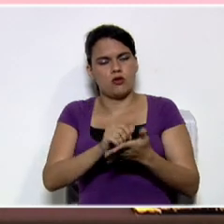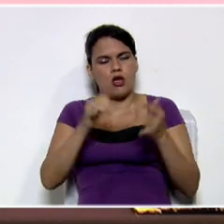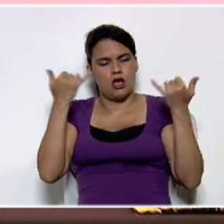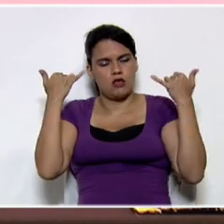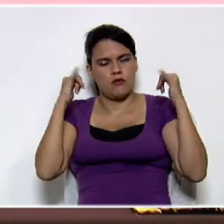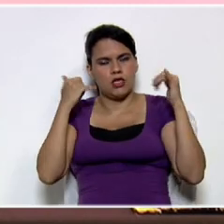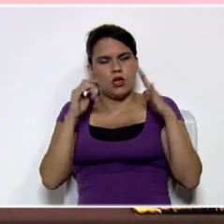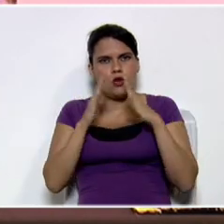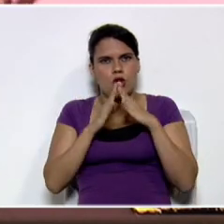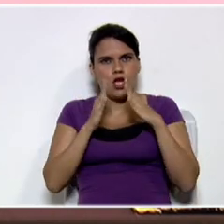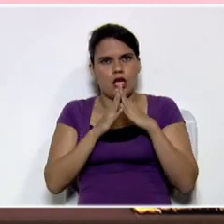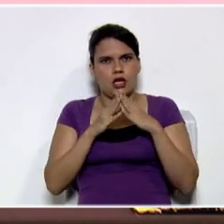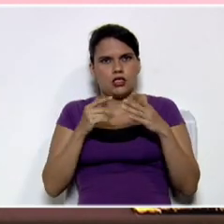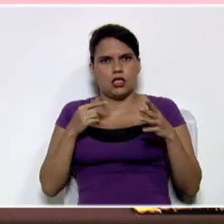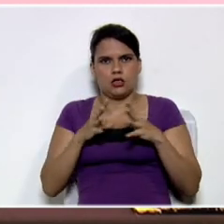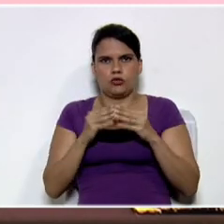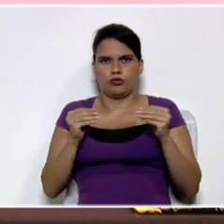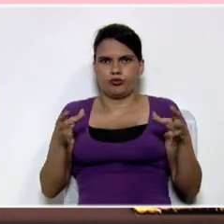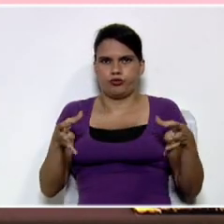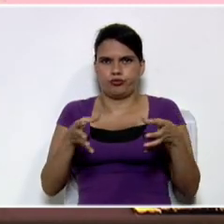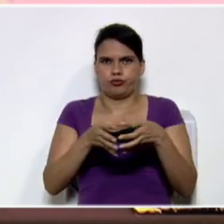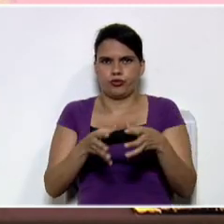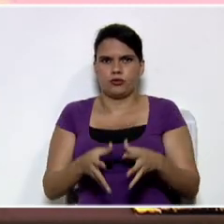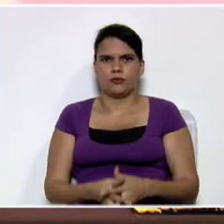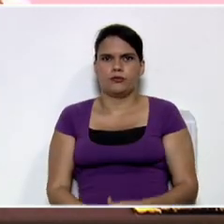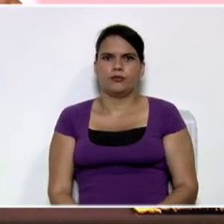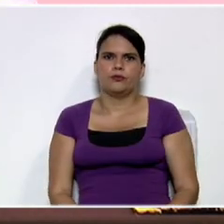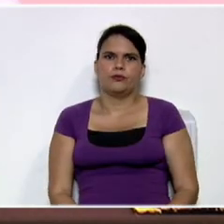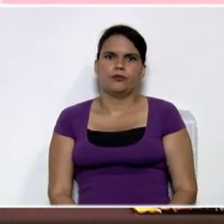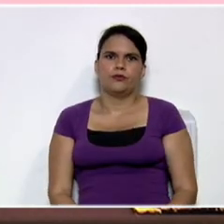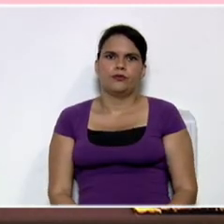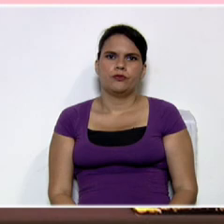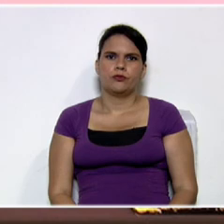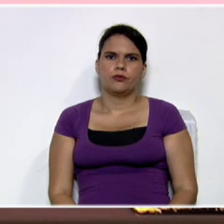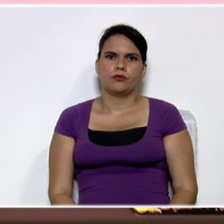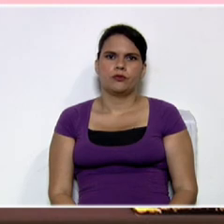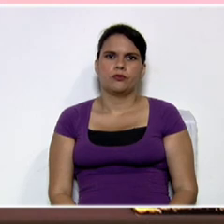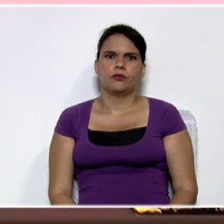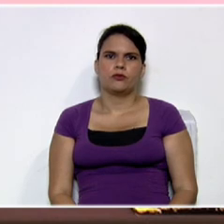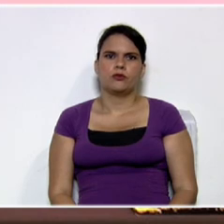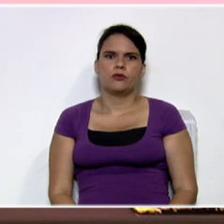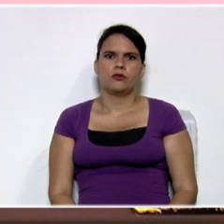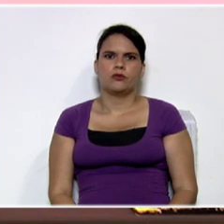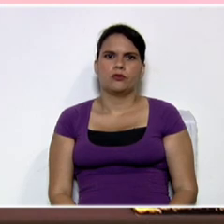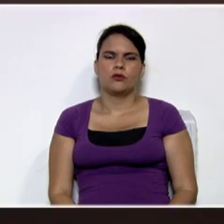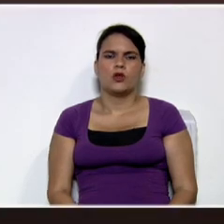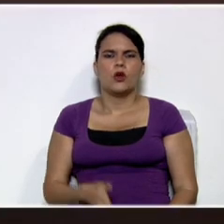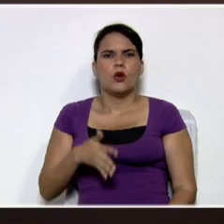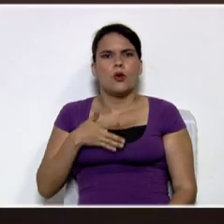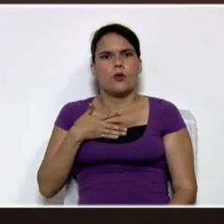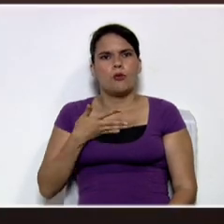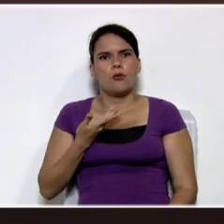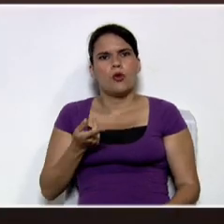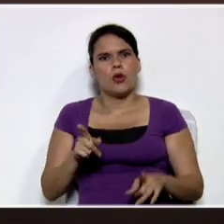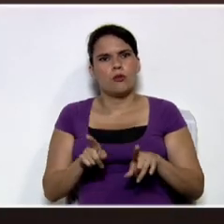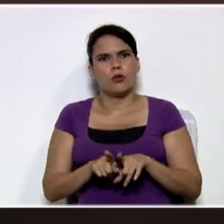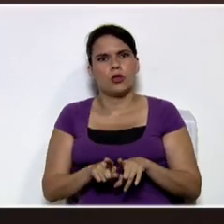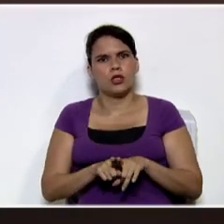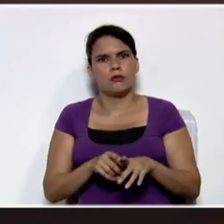en casa en forma colectiva. Fíjate bien, en esta parte podemos también